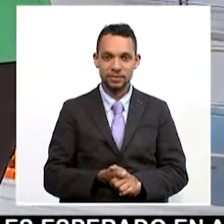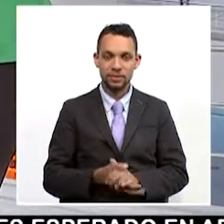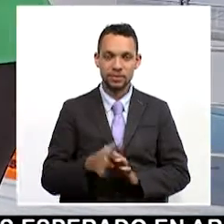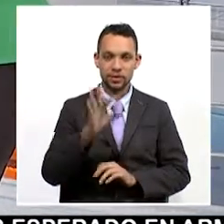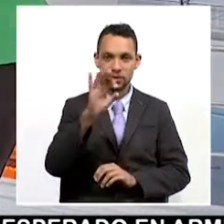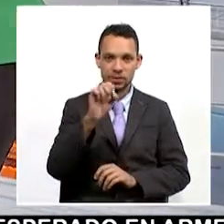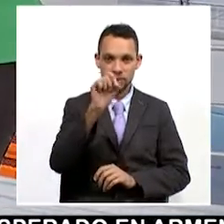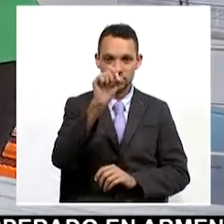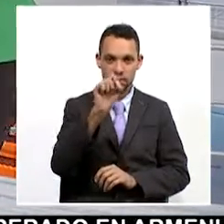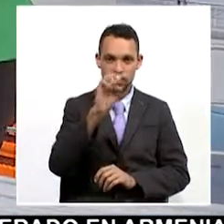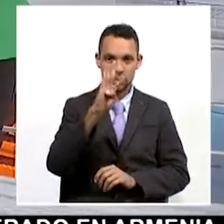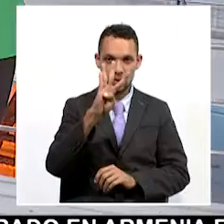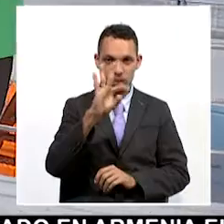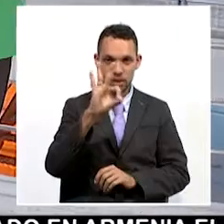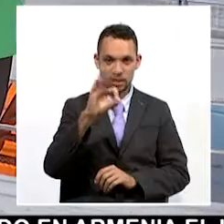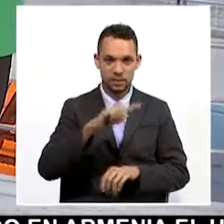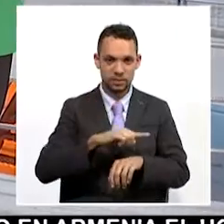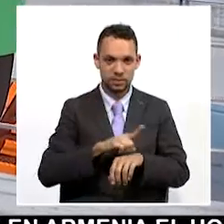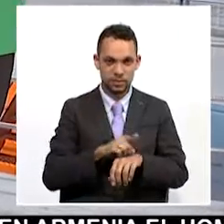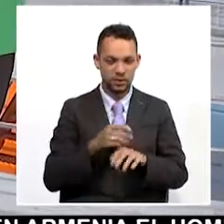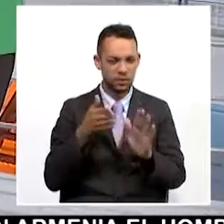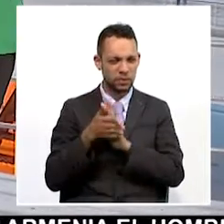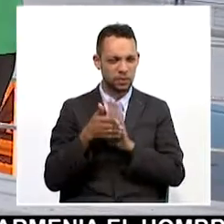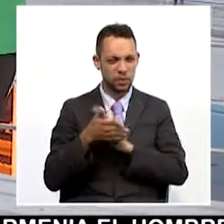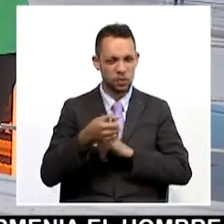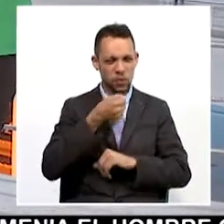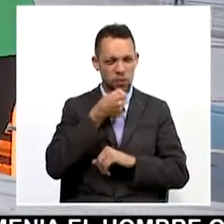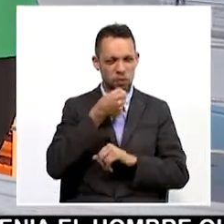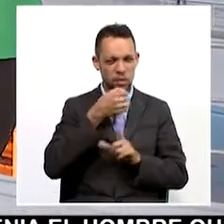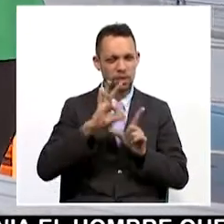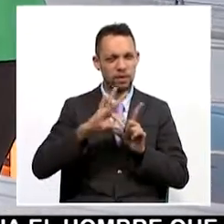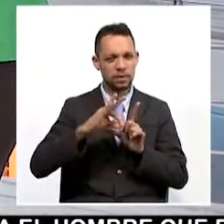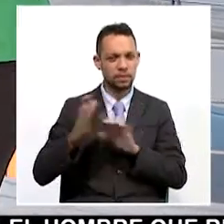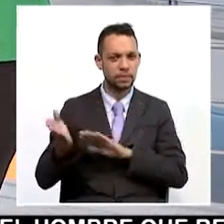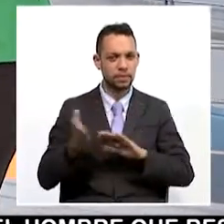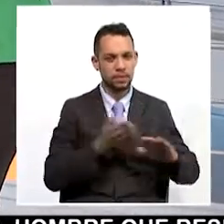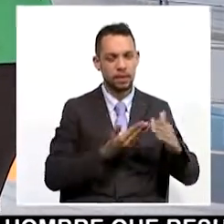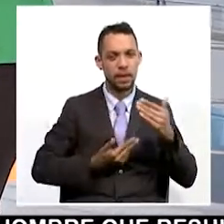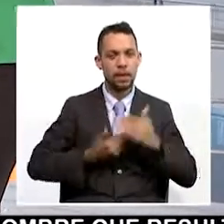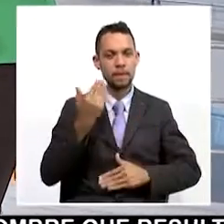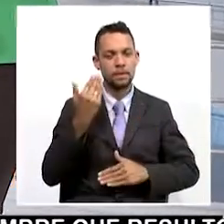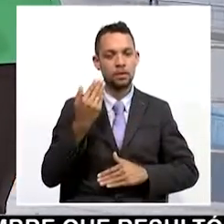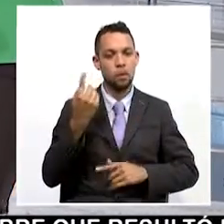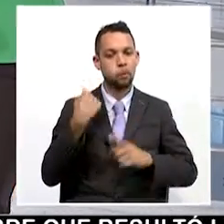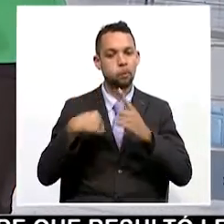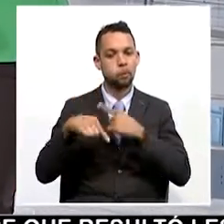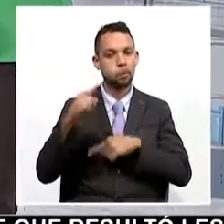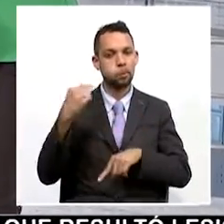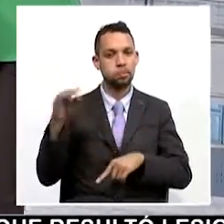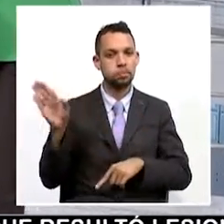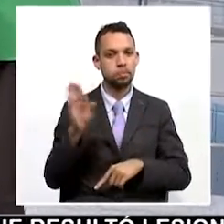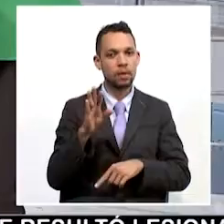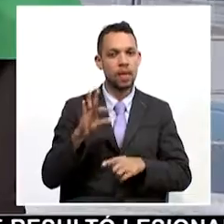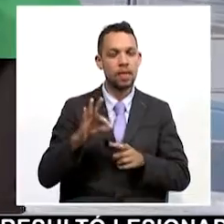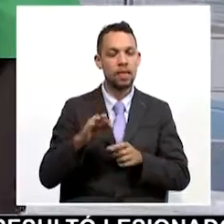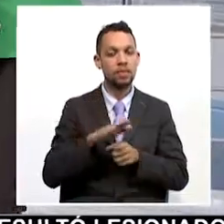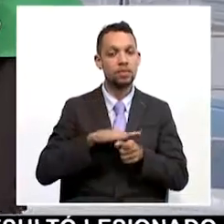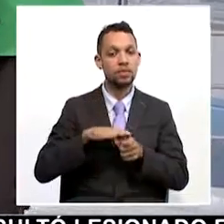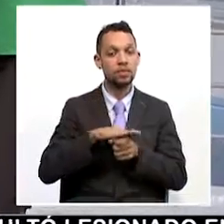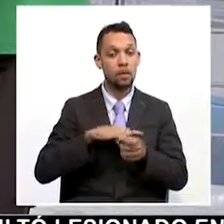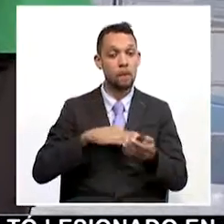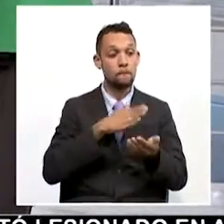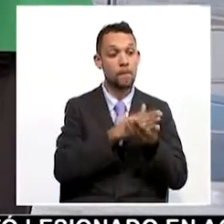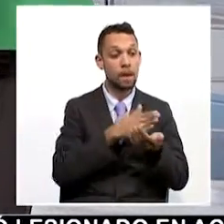De la noche, 43 minutos y seguimos con más información en Telecafé Noticias. Comenzamos precisamente la sección Telecafé en tu barrio, donde